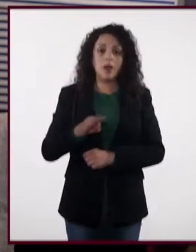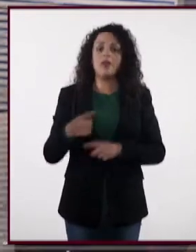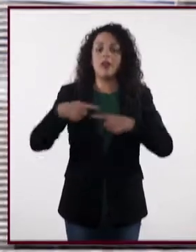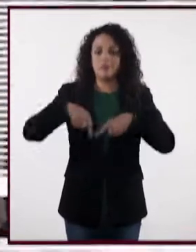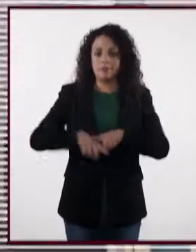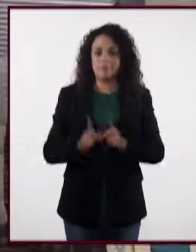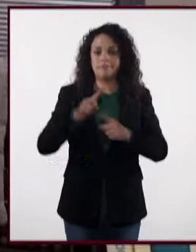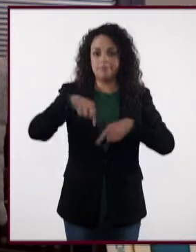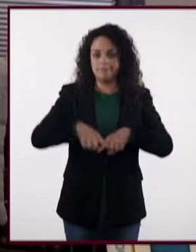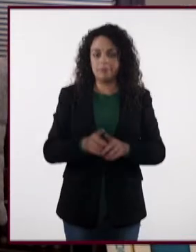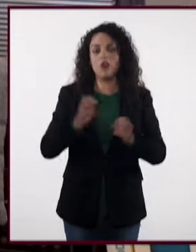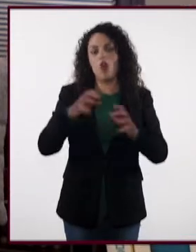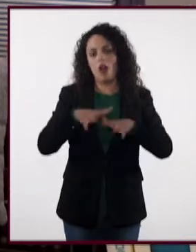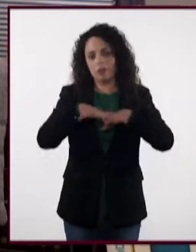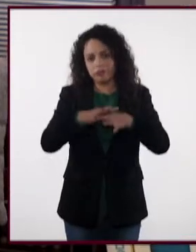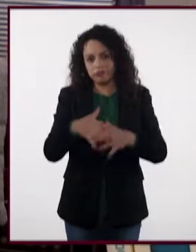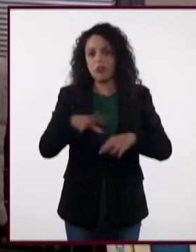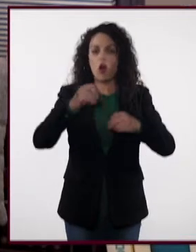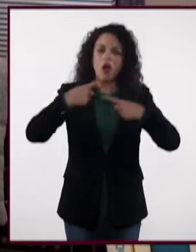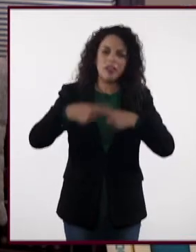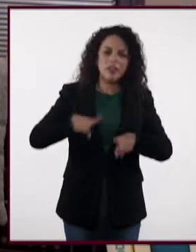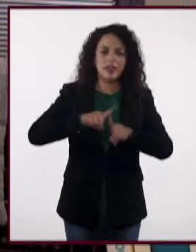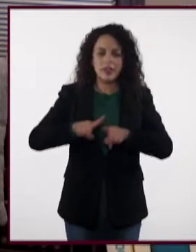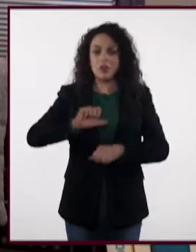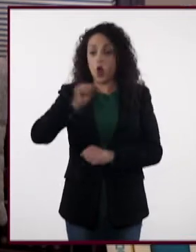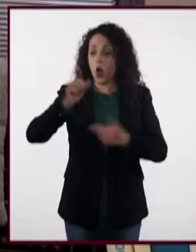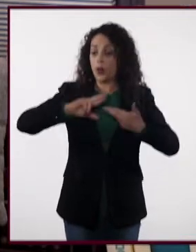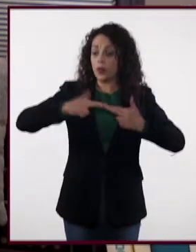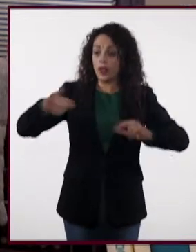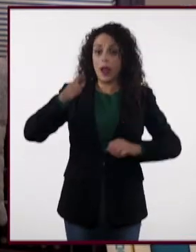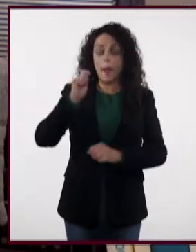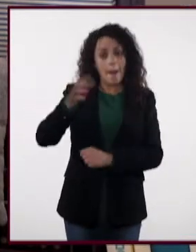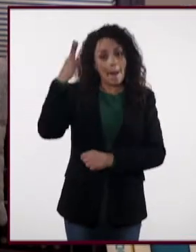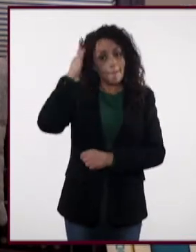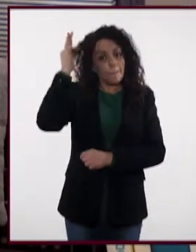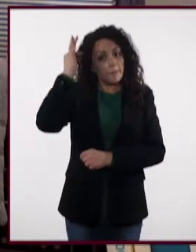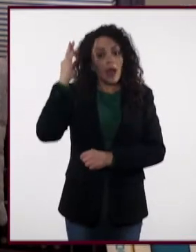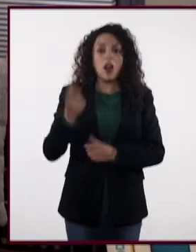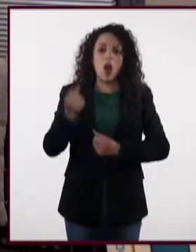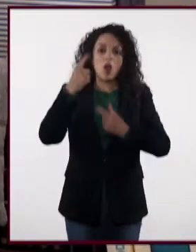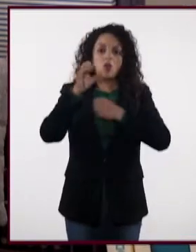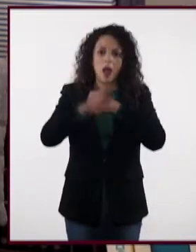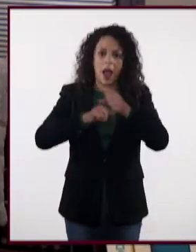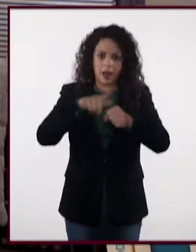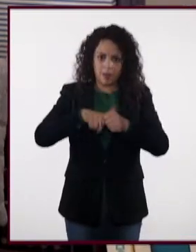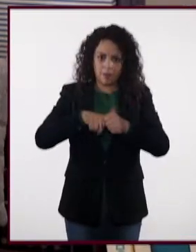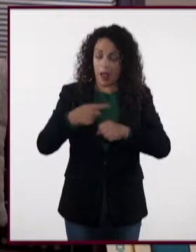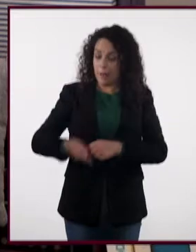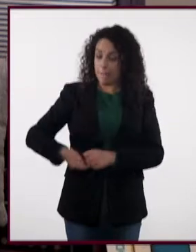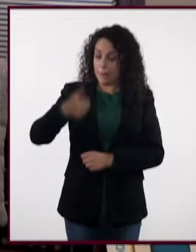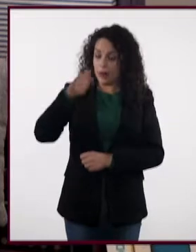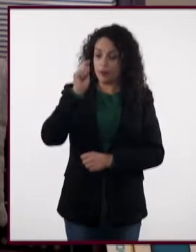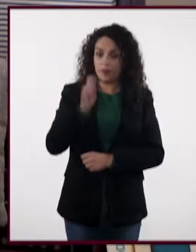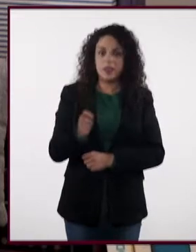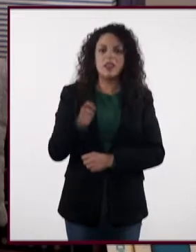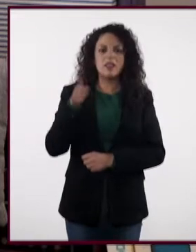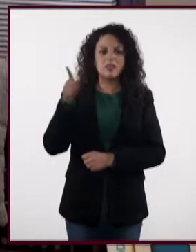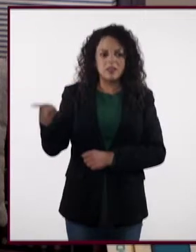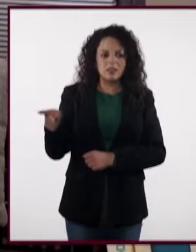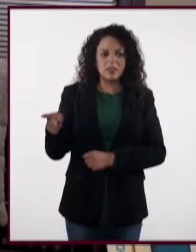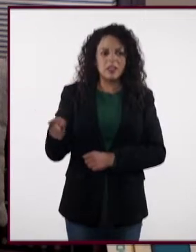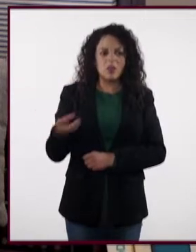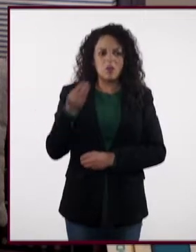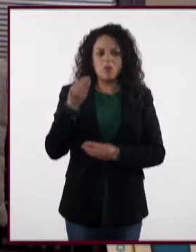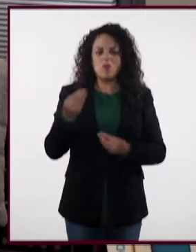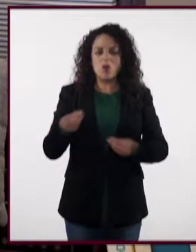tejerse. Otra fuente de hilos fue el pelaje de ciertos animales. Primero, aquellos que eran salvajes y tenían